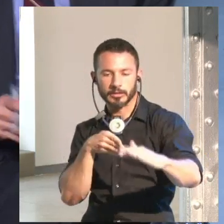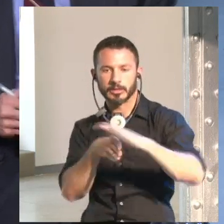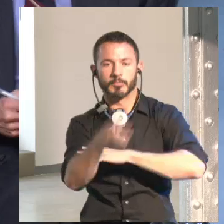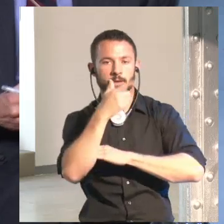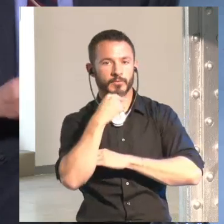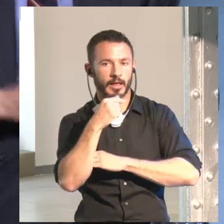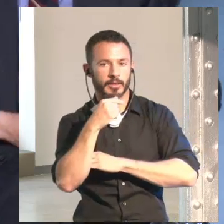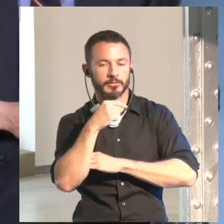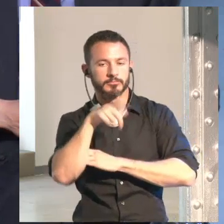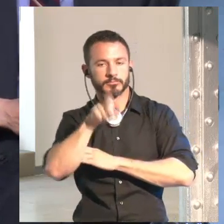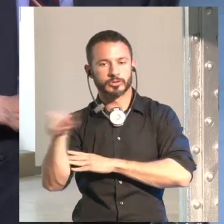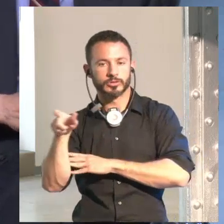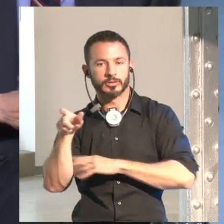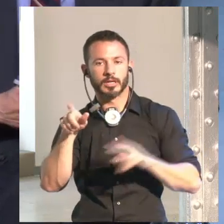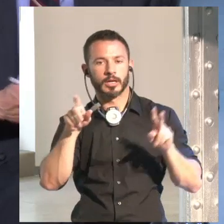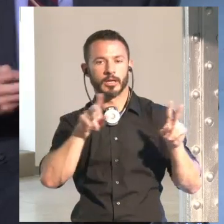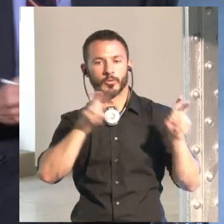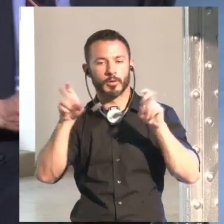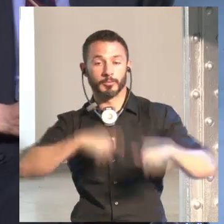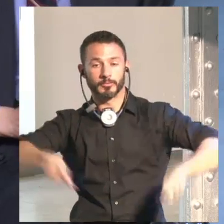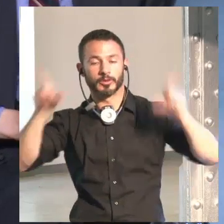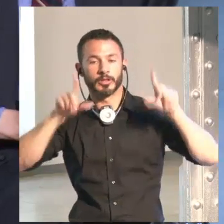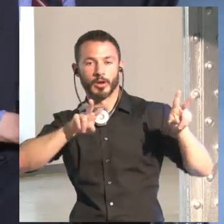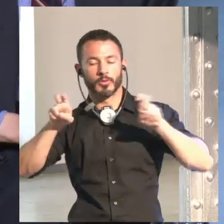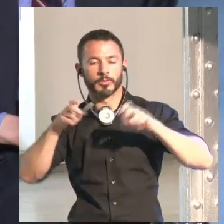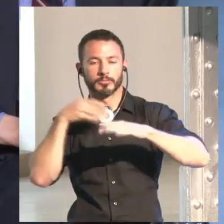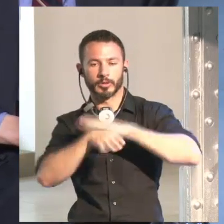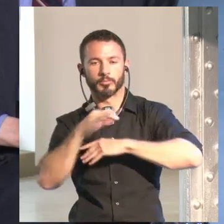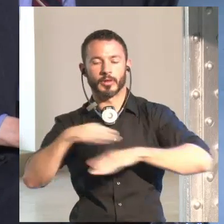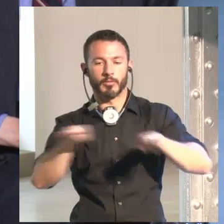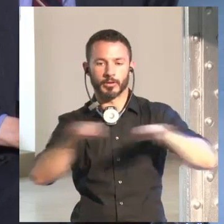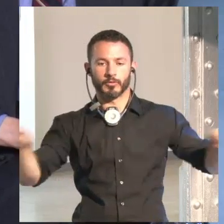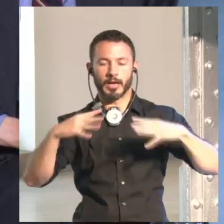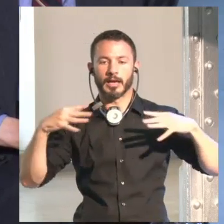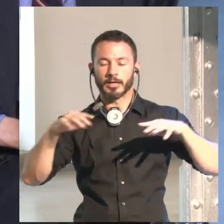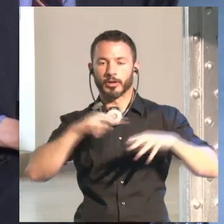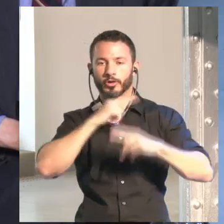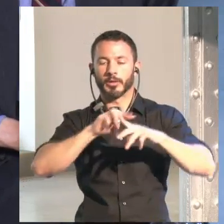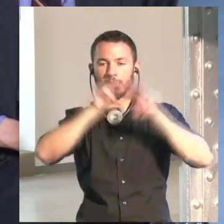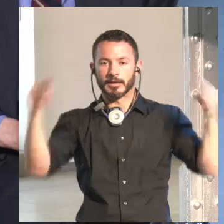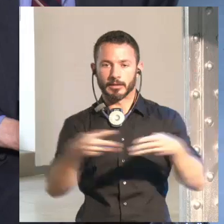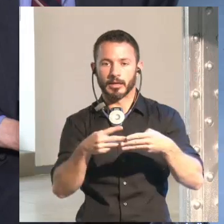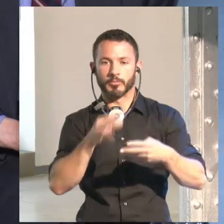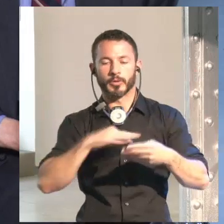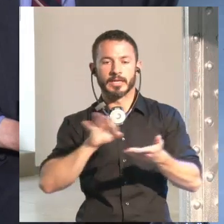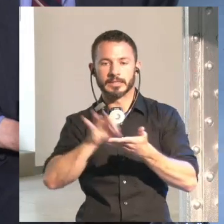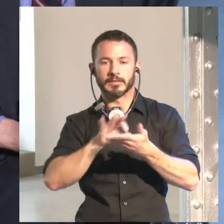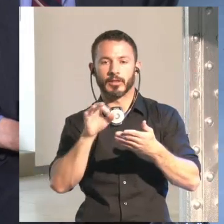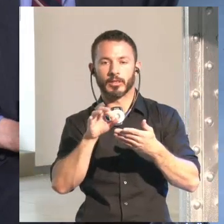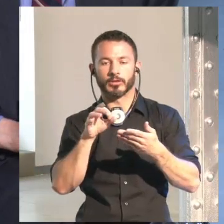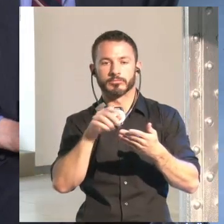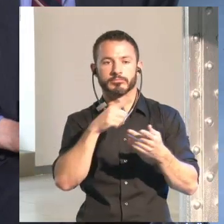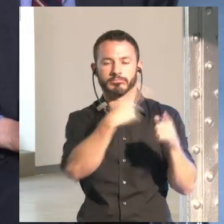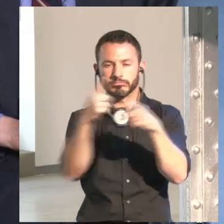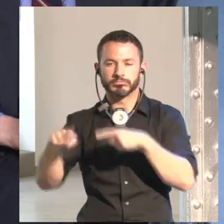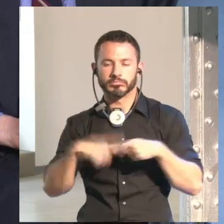muchos nuevos actores. Tenemos una plataforma que se llama Internet, podemos crear servicios disruptivos para todo tipo de